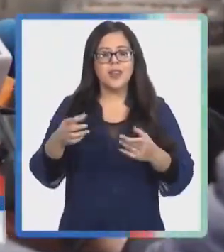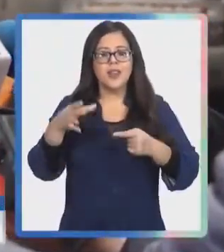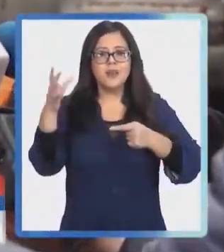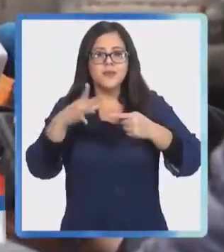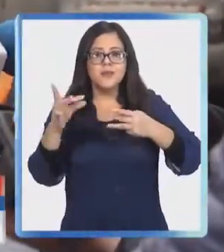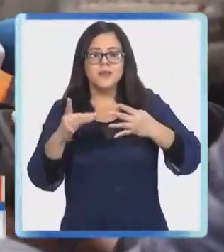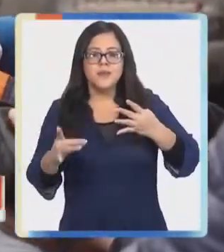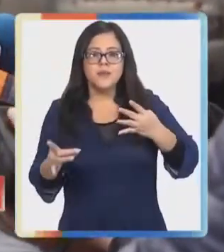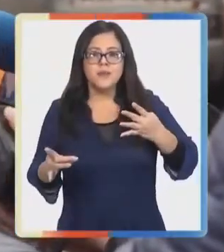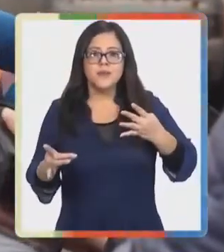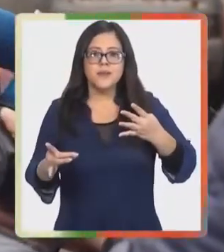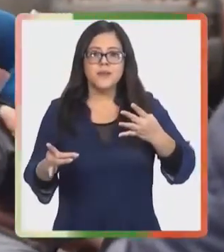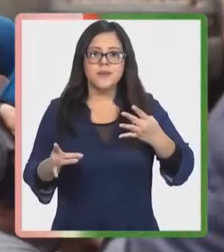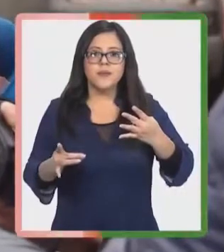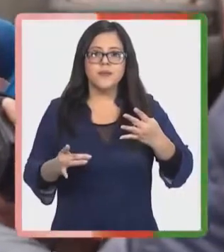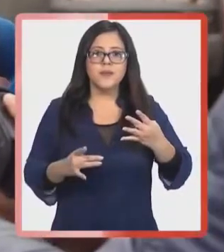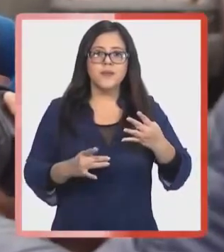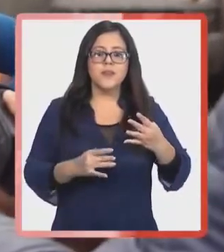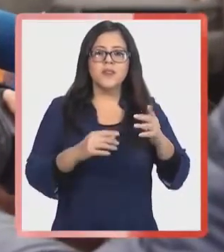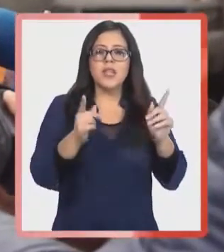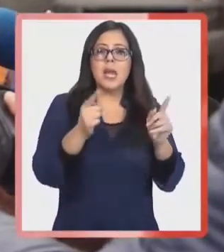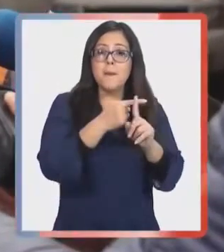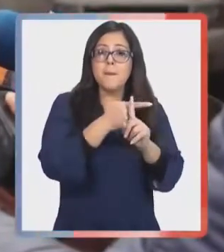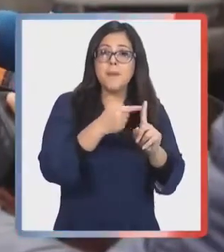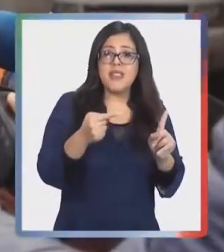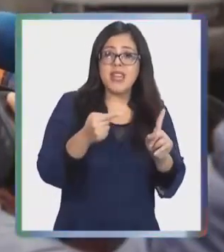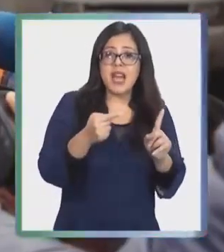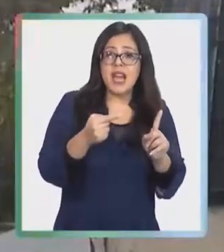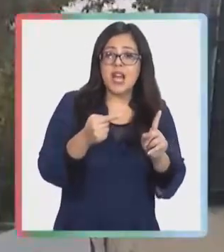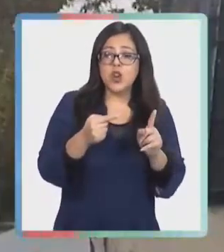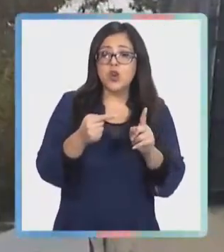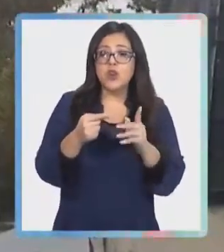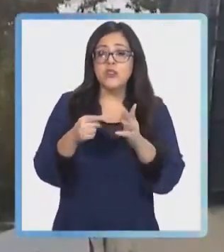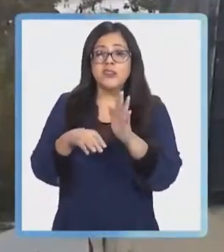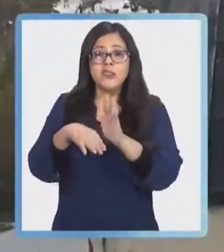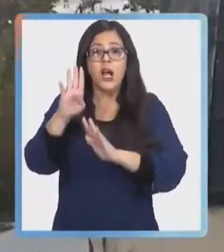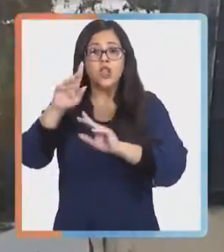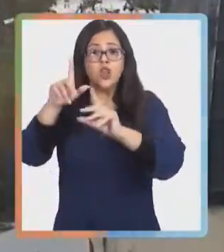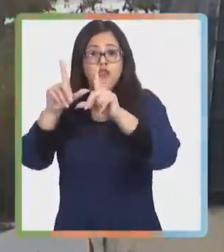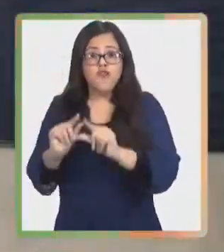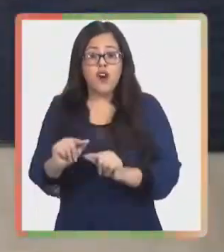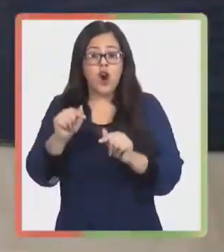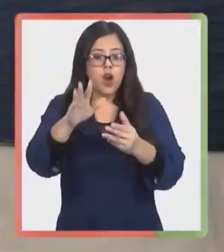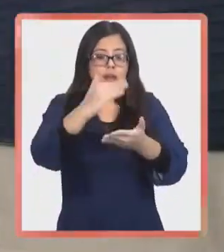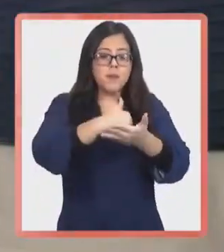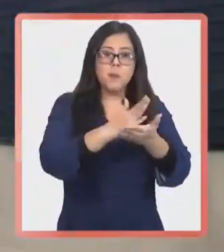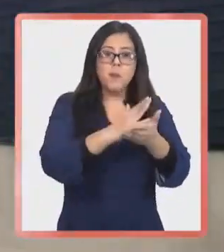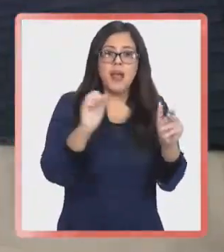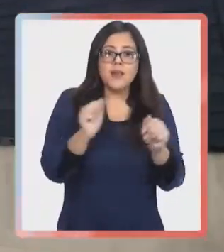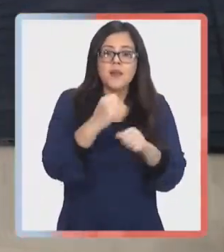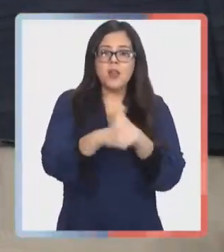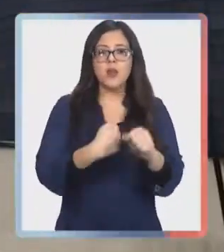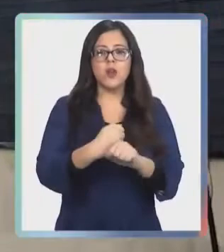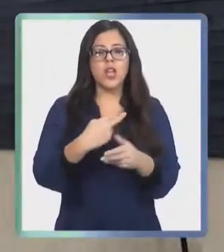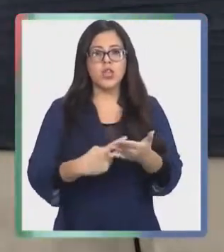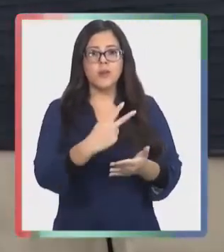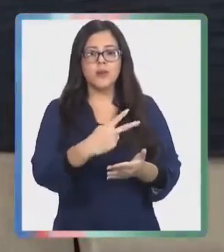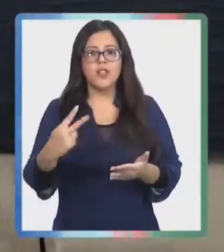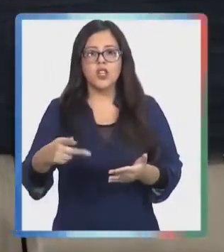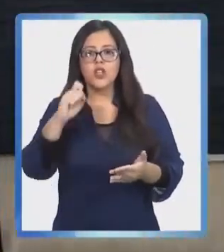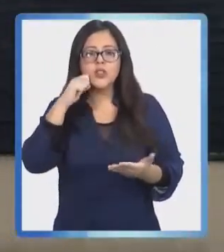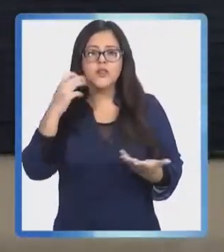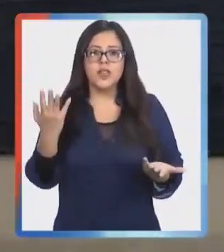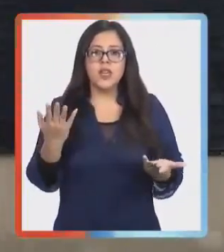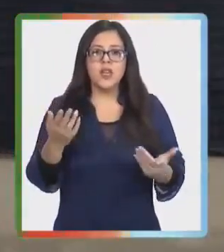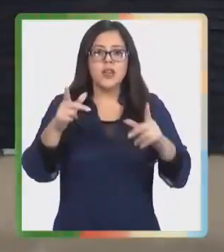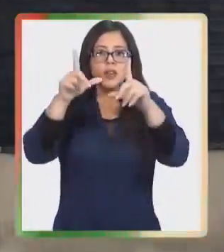están clasificados en medianos, medianos, altos y bajos. El Plan de Invierno